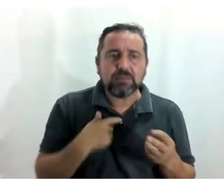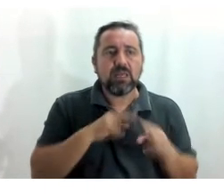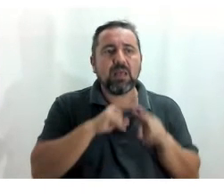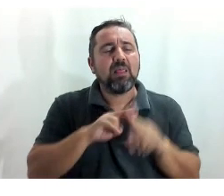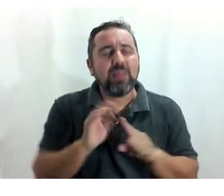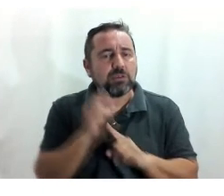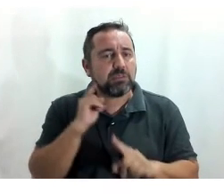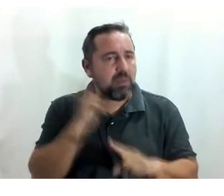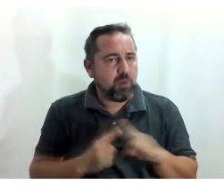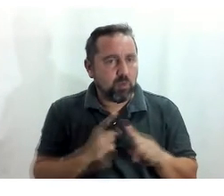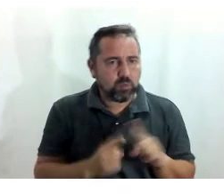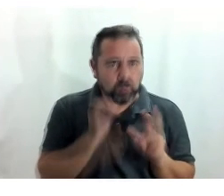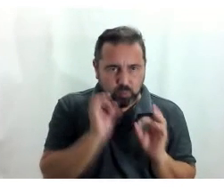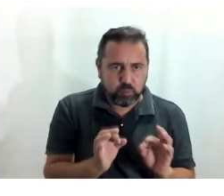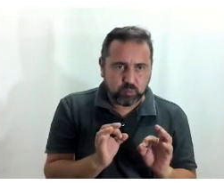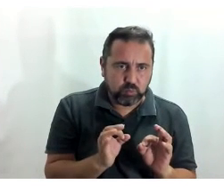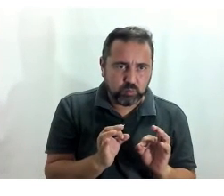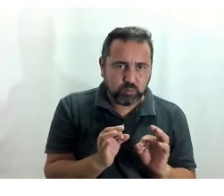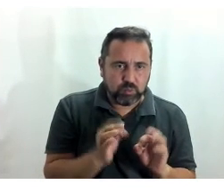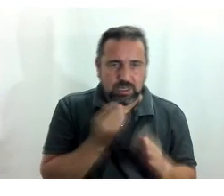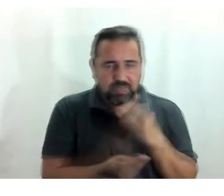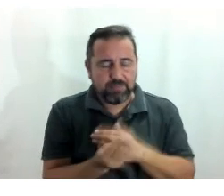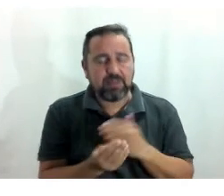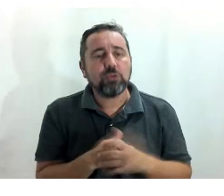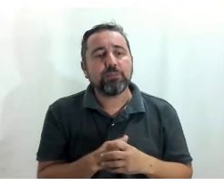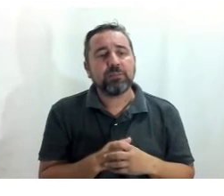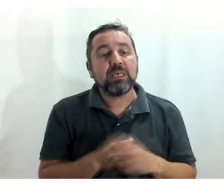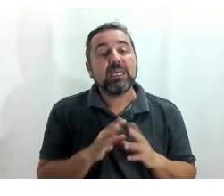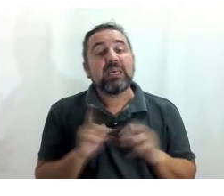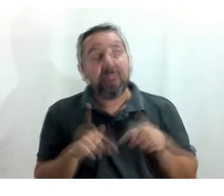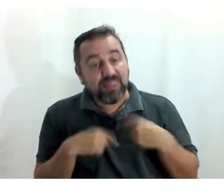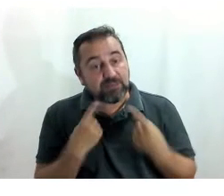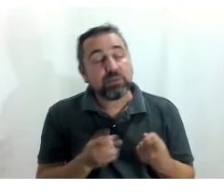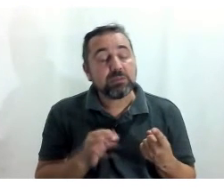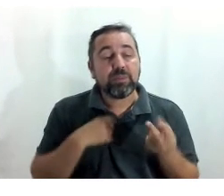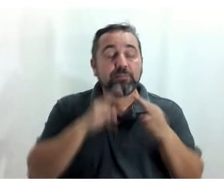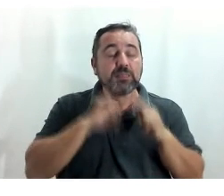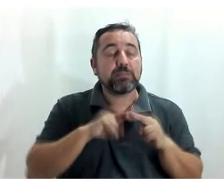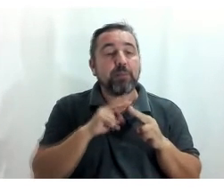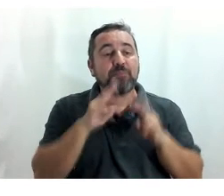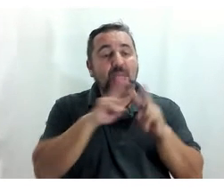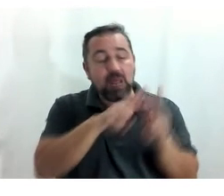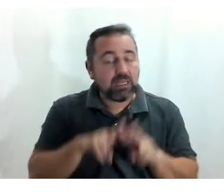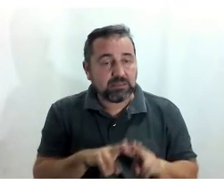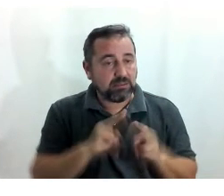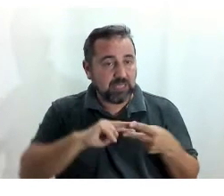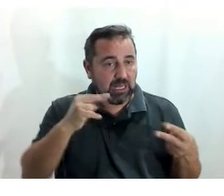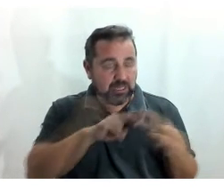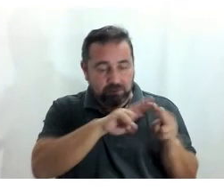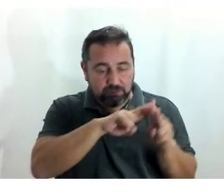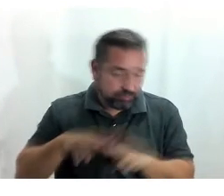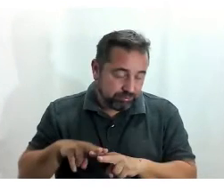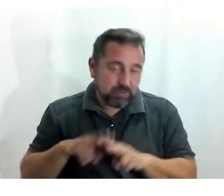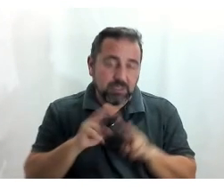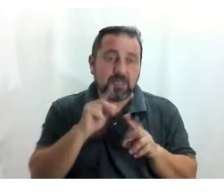la hipoacusia justo en el nacimiento, y después podemos hacer un análisis genético, si no sea